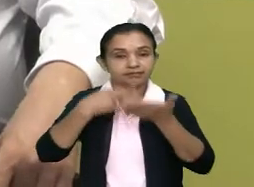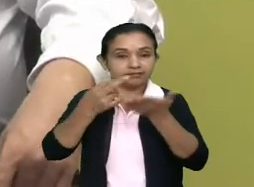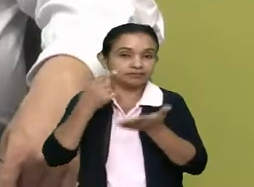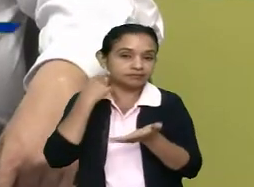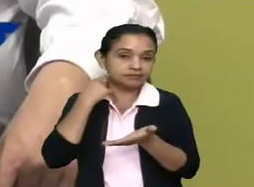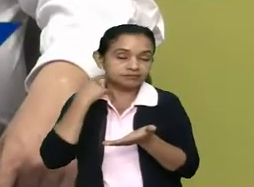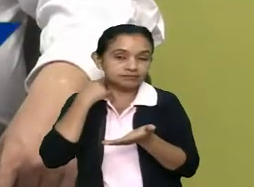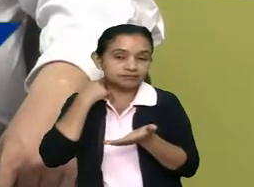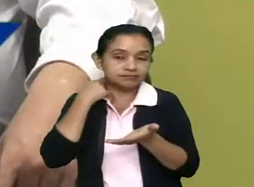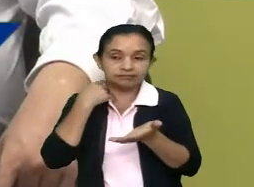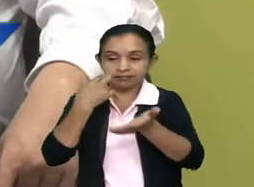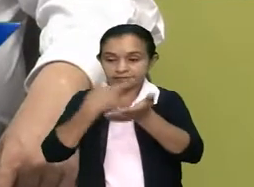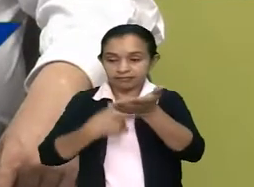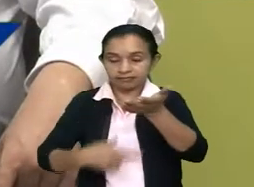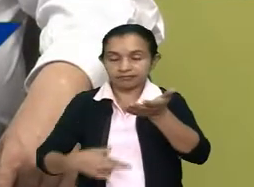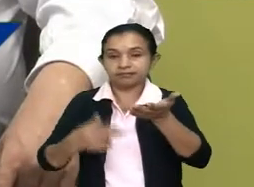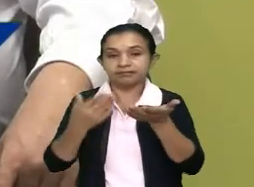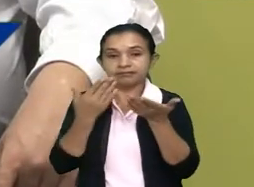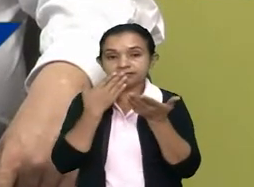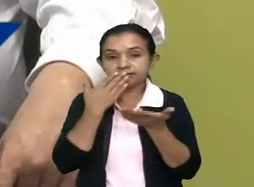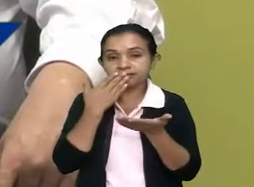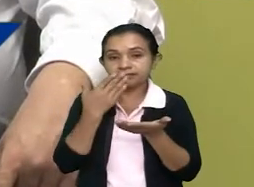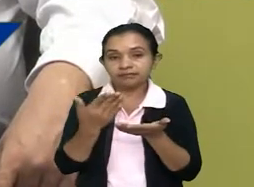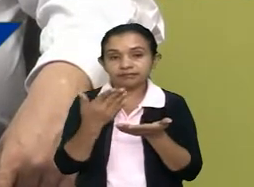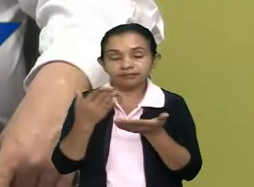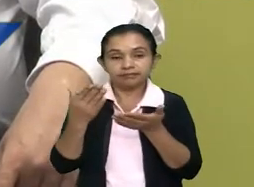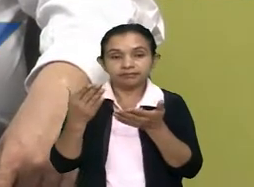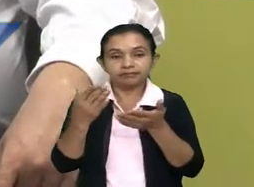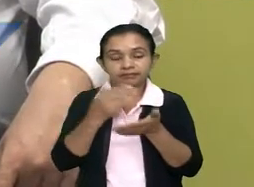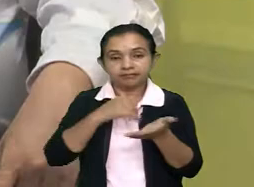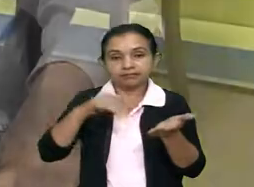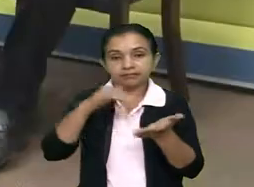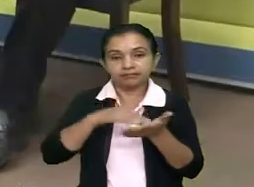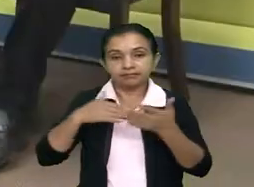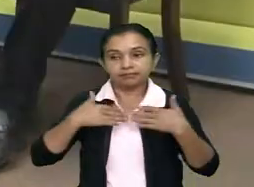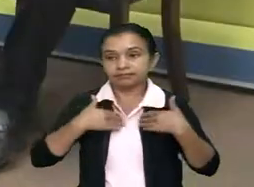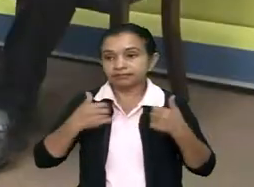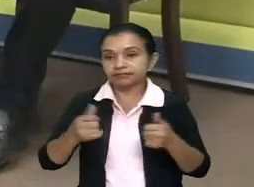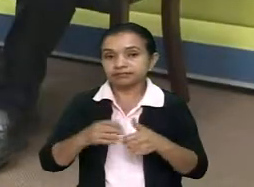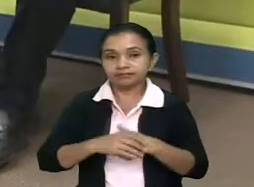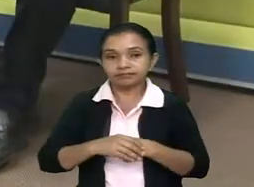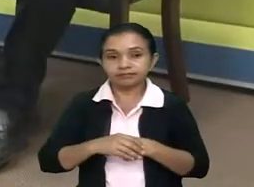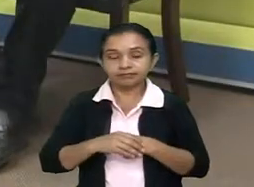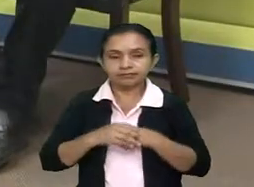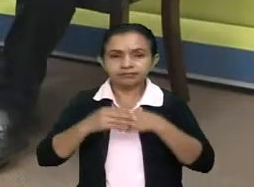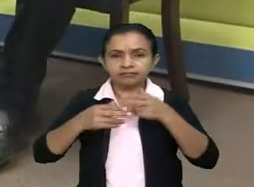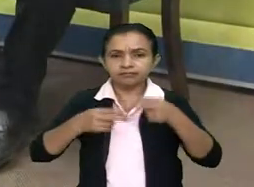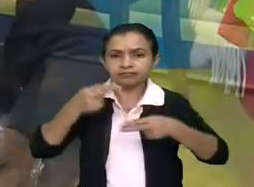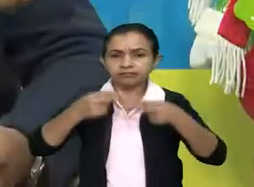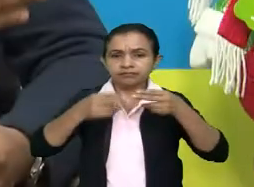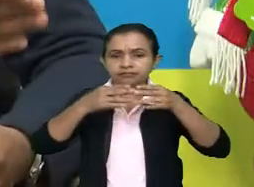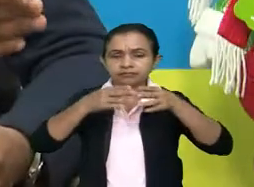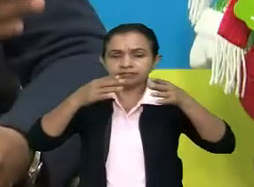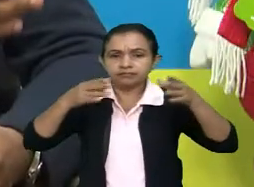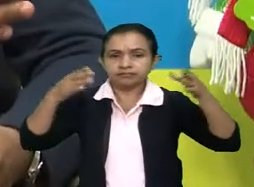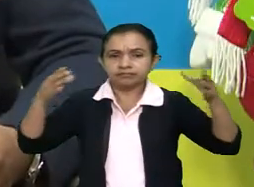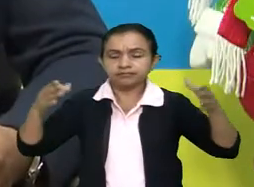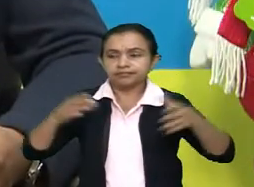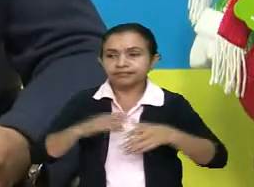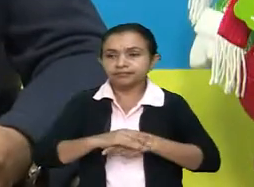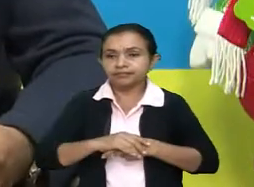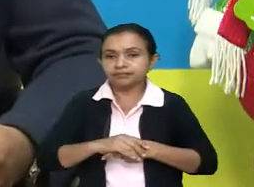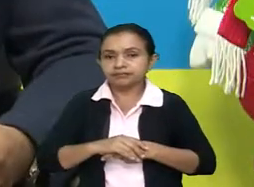sangre para garantizar el suministro adecuado a las unidades es el número de donaciones ha venido aumentando quiero que me encuentro por ejemplo doctor